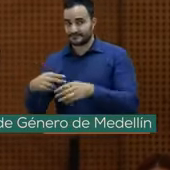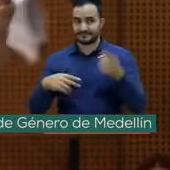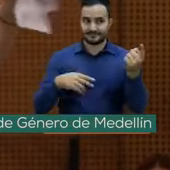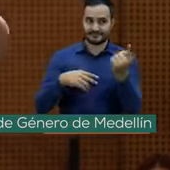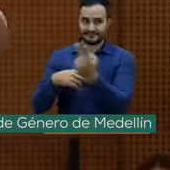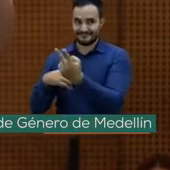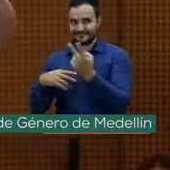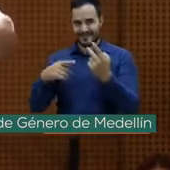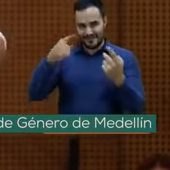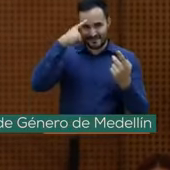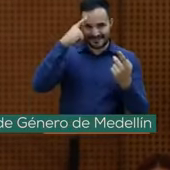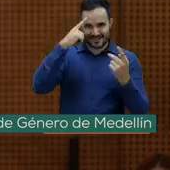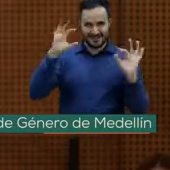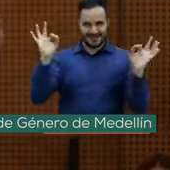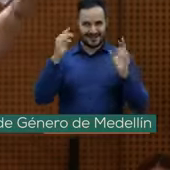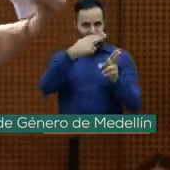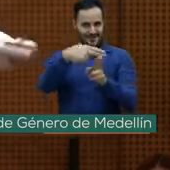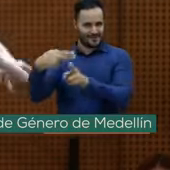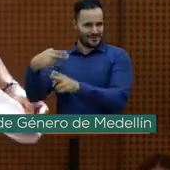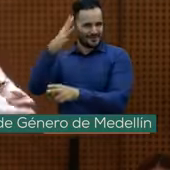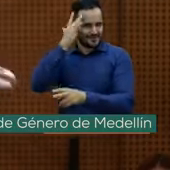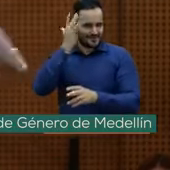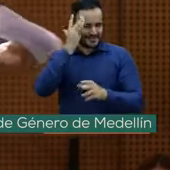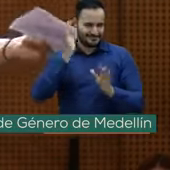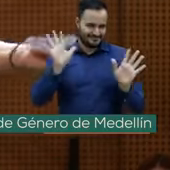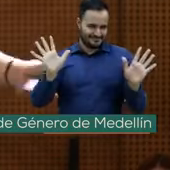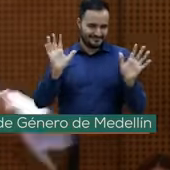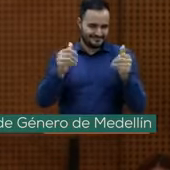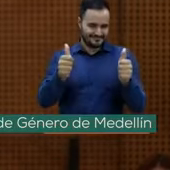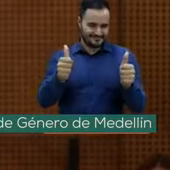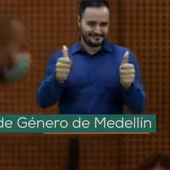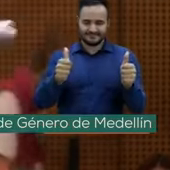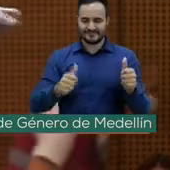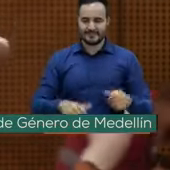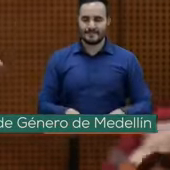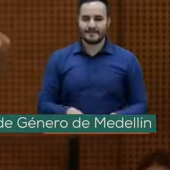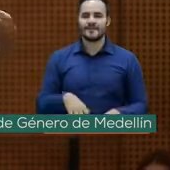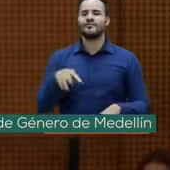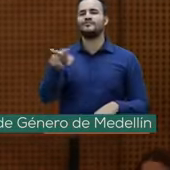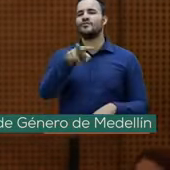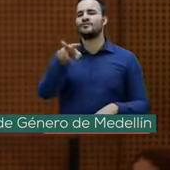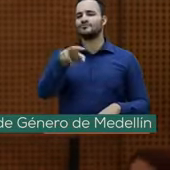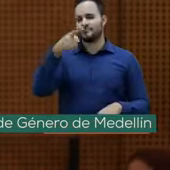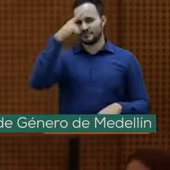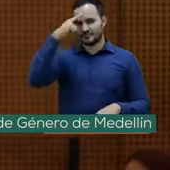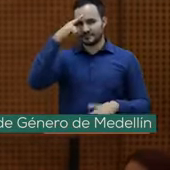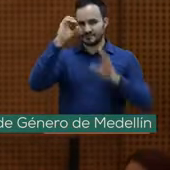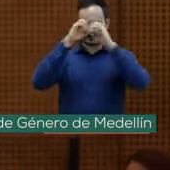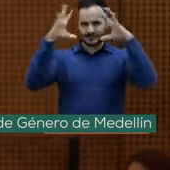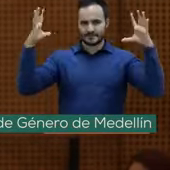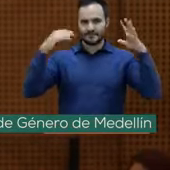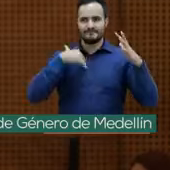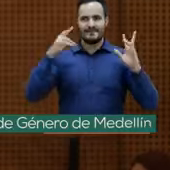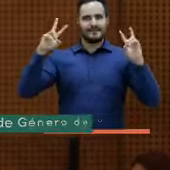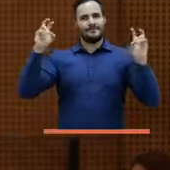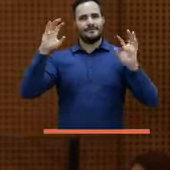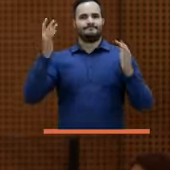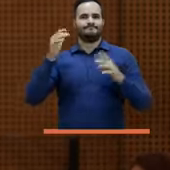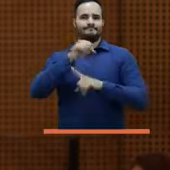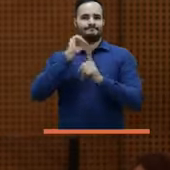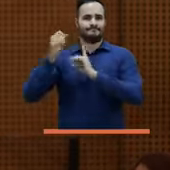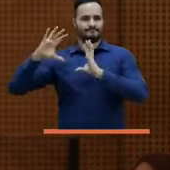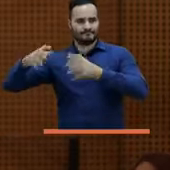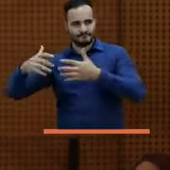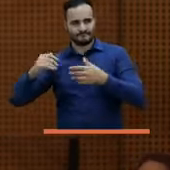eso no crean eso y es como ustedes se piensan entonces ustedes quieren desde el sector social pero además el